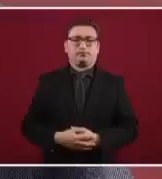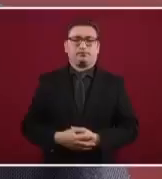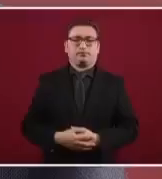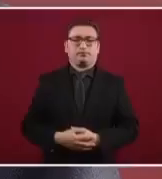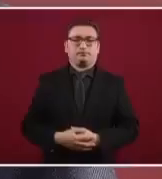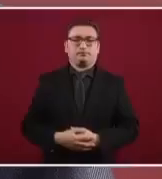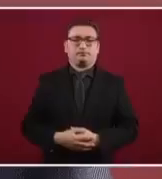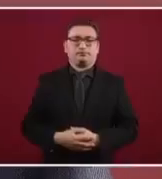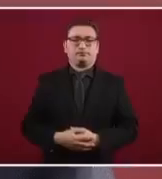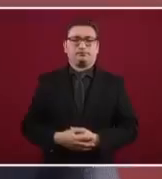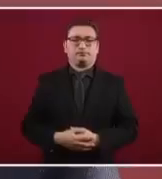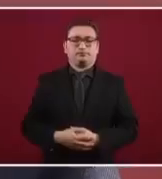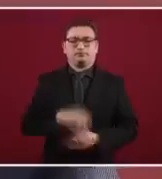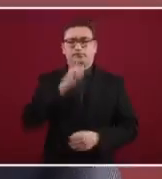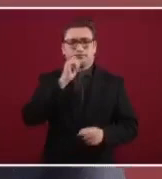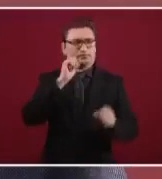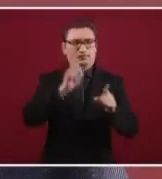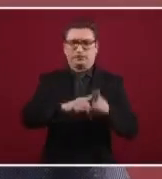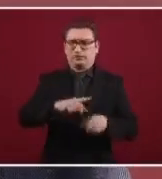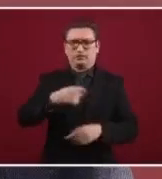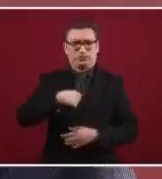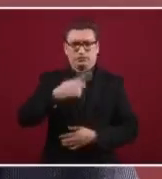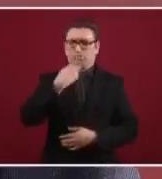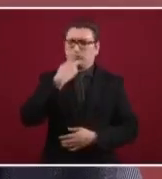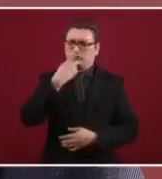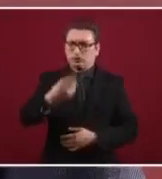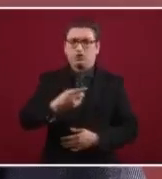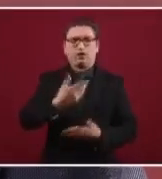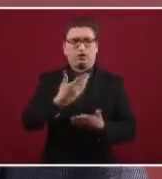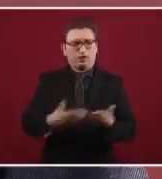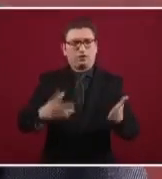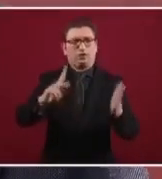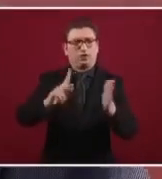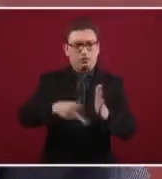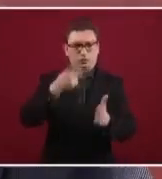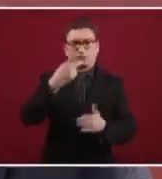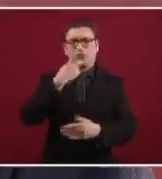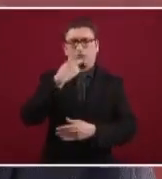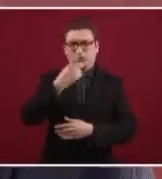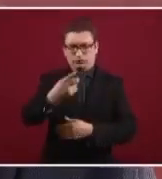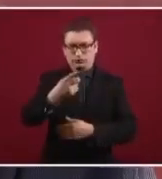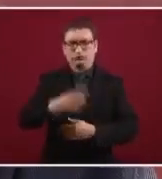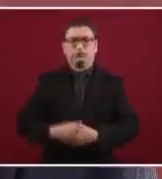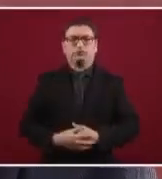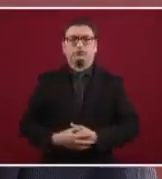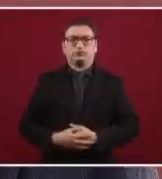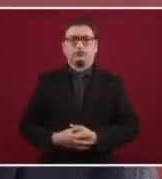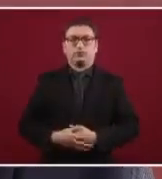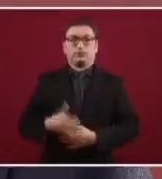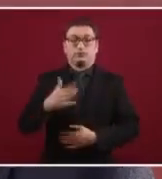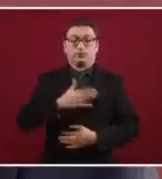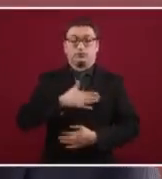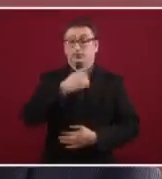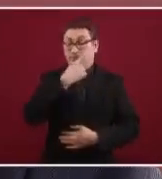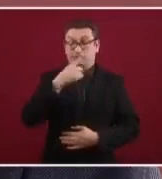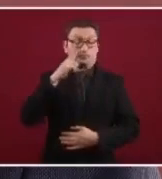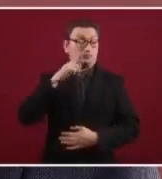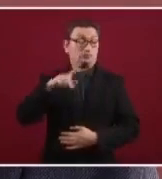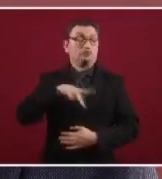También lo he dicho y lo repito, voy a defender mi punto de